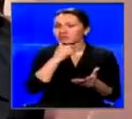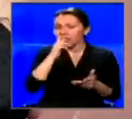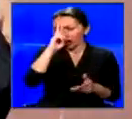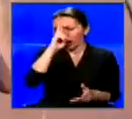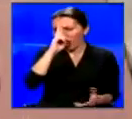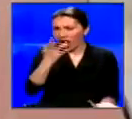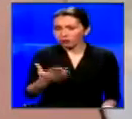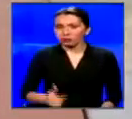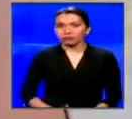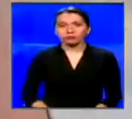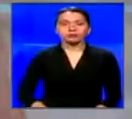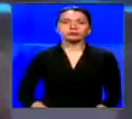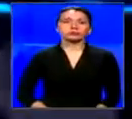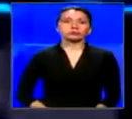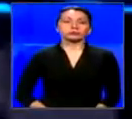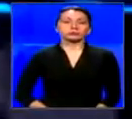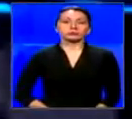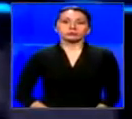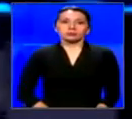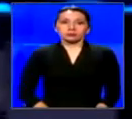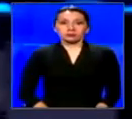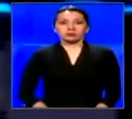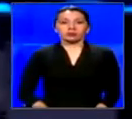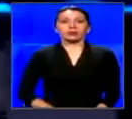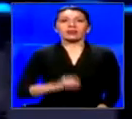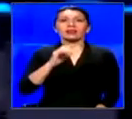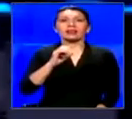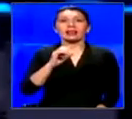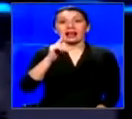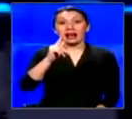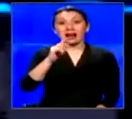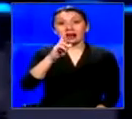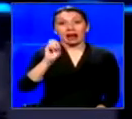Stefan Kramer volvió a la cara.